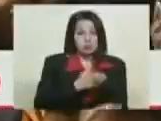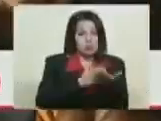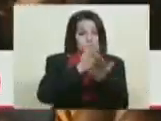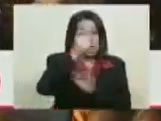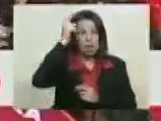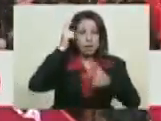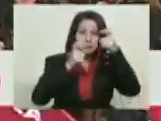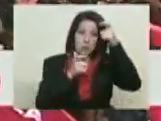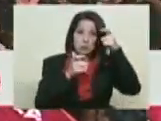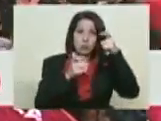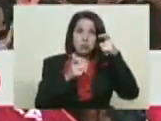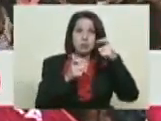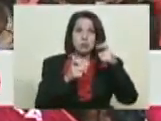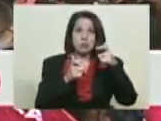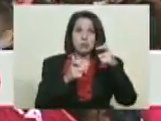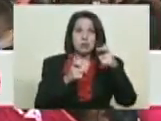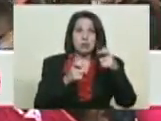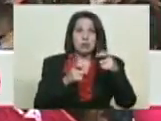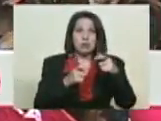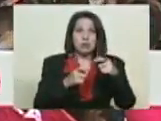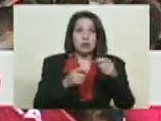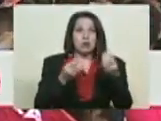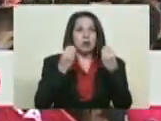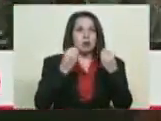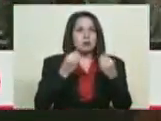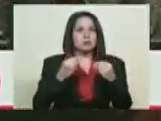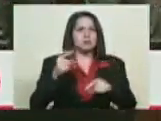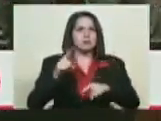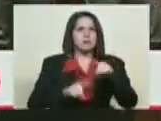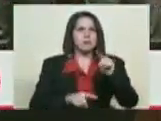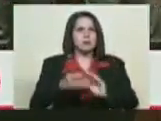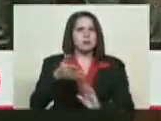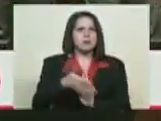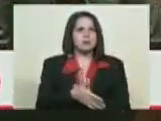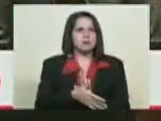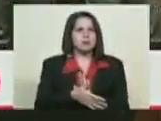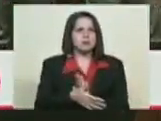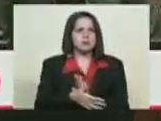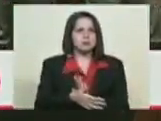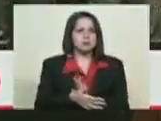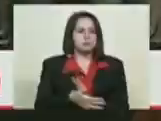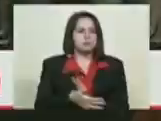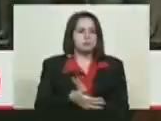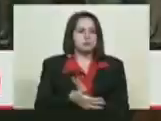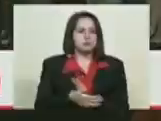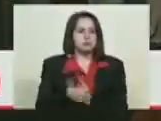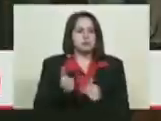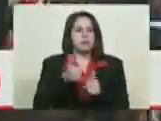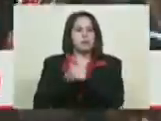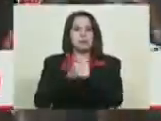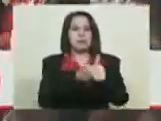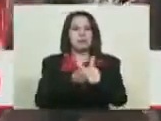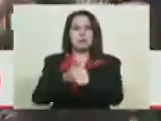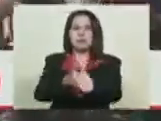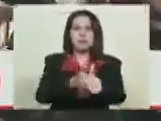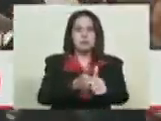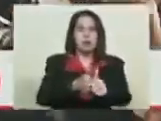de Hugo Chávez, los discípulos de Hugo Chávez. Levanten la mano los discípulos de Hugo Chávez.